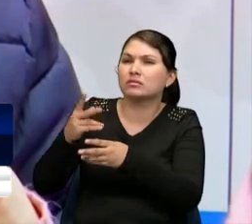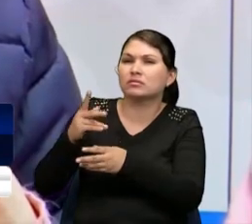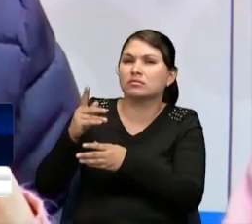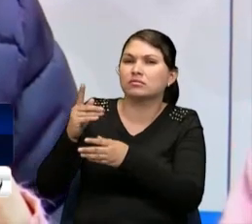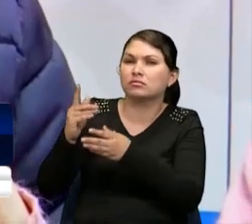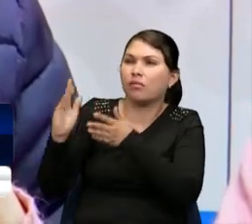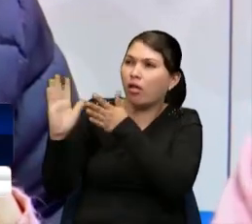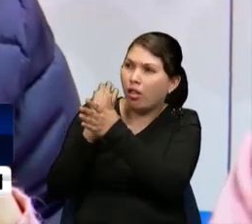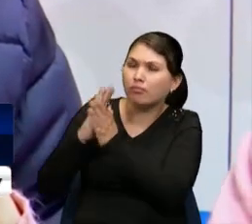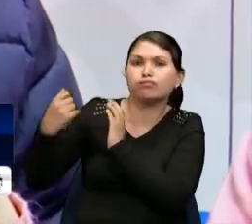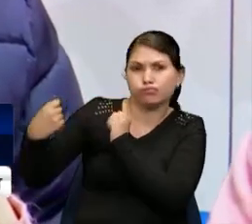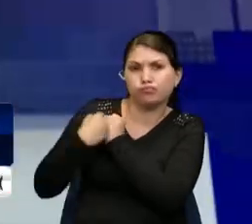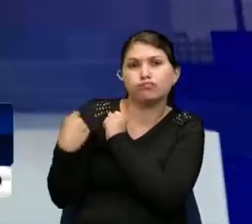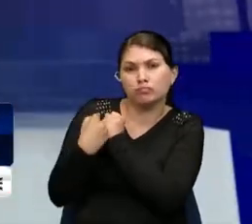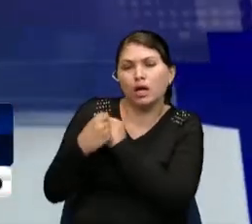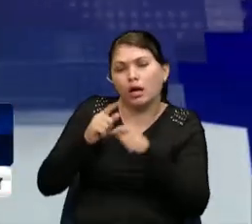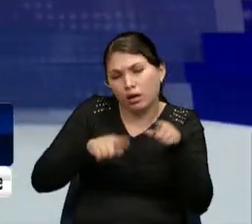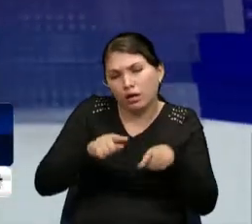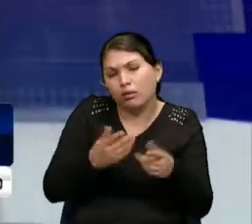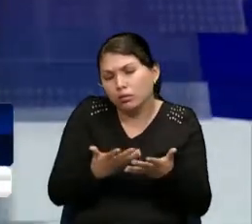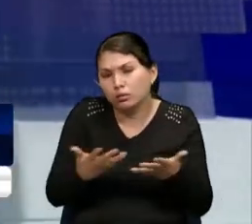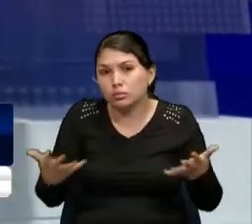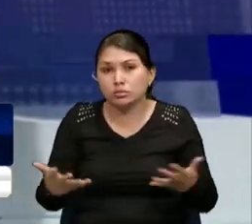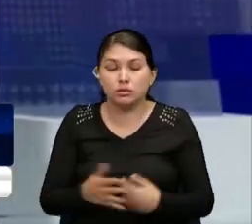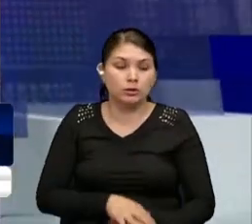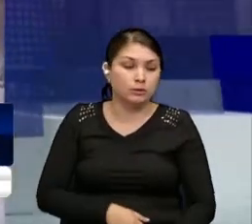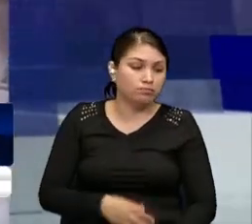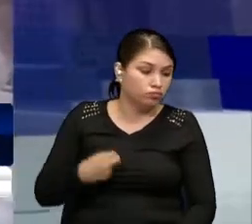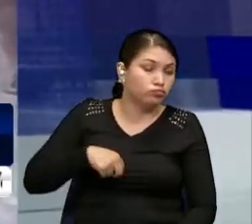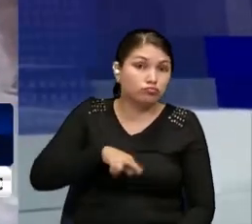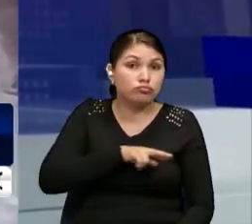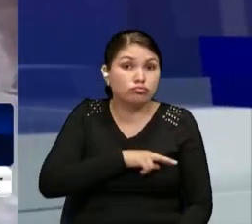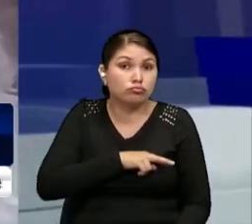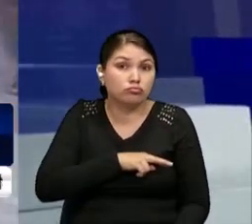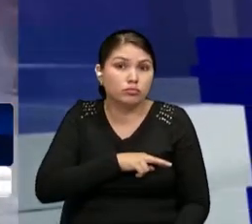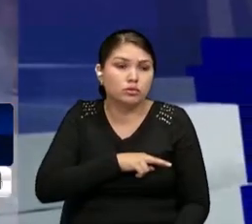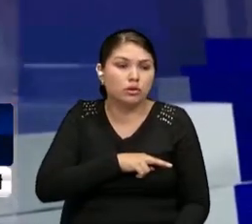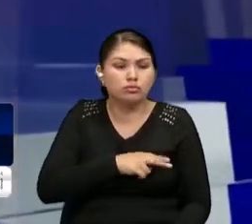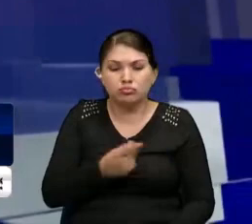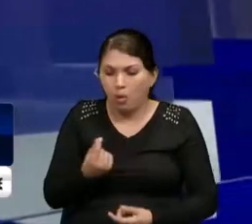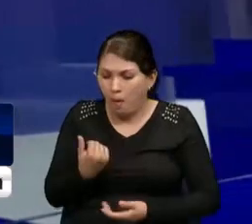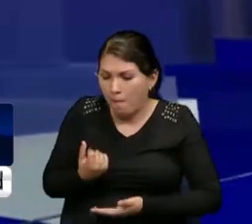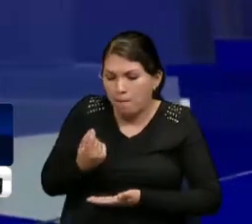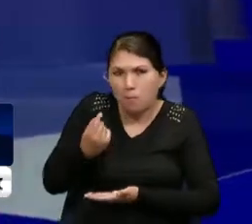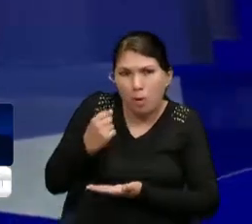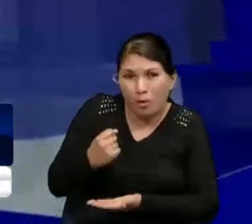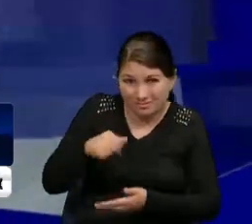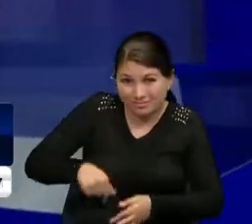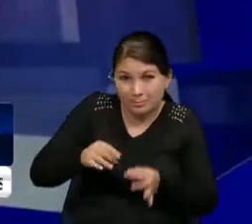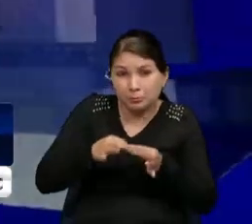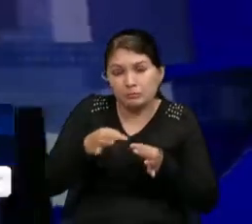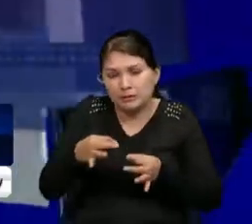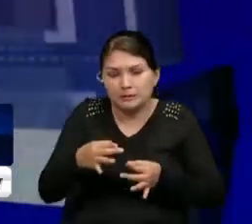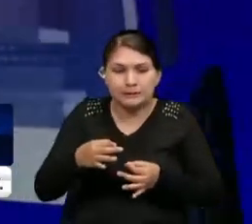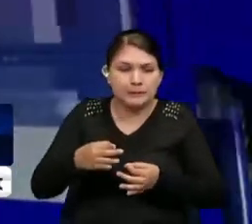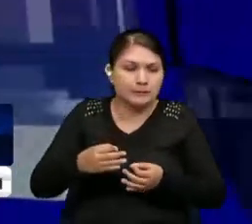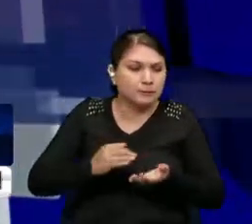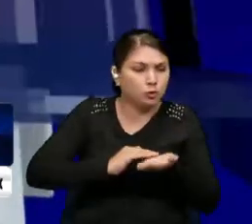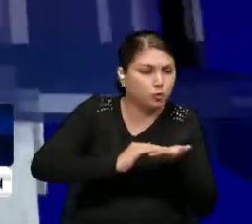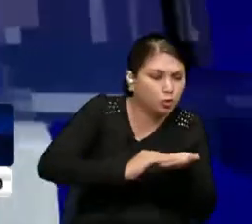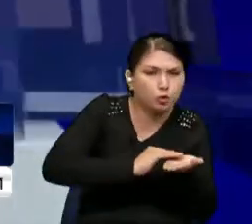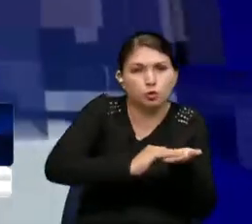pues apoyando con algunas cosas y nosotros pues estamos directamente con los pocos los que tenemos desde el municipio tratando de